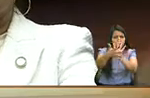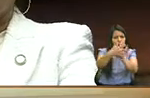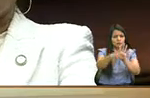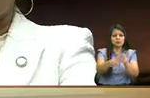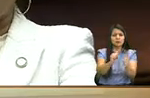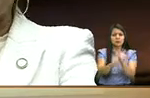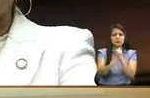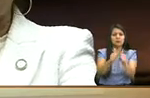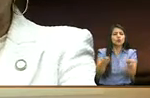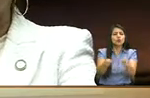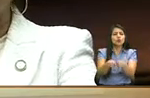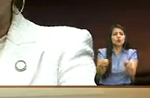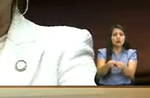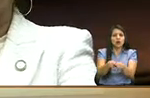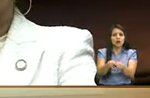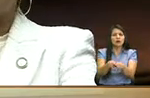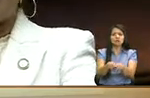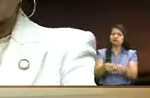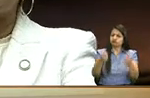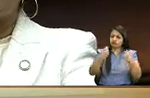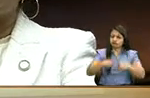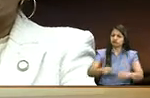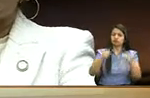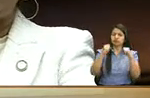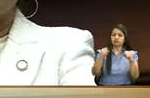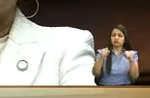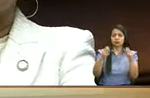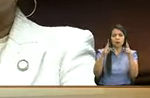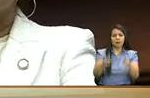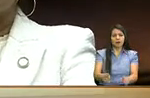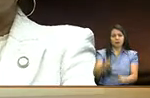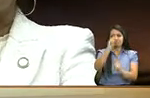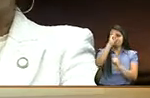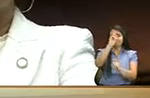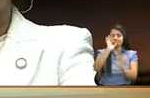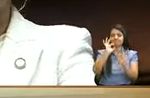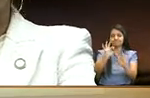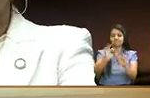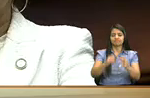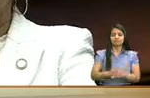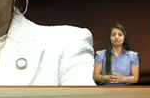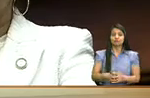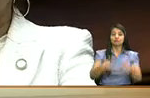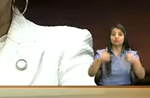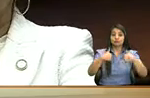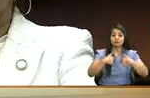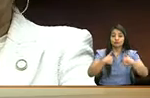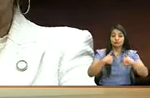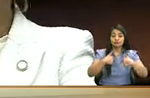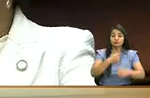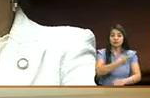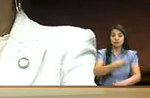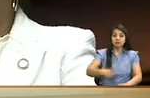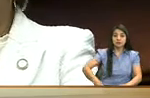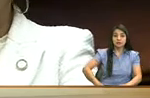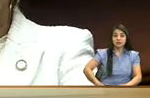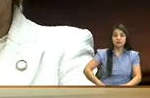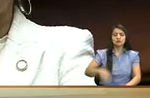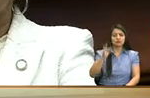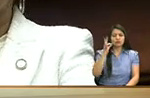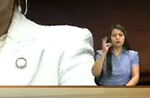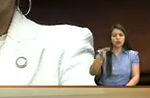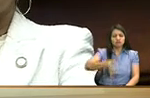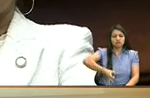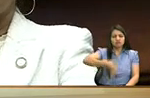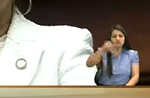deporte, forjaceros humanos extraordinarios. Y Guadalupe Llori es una mujer que